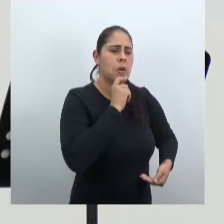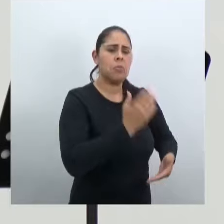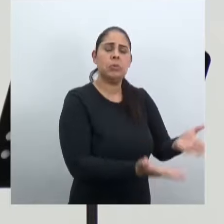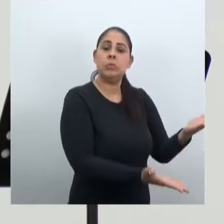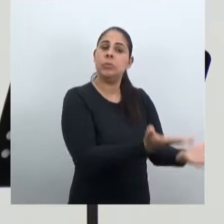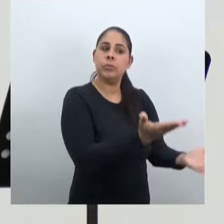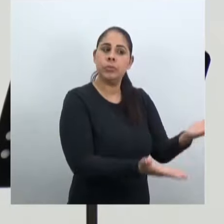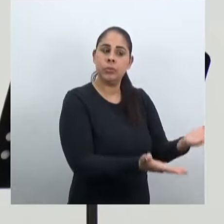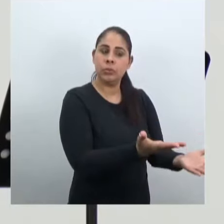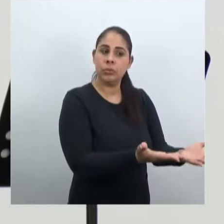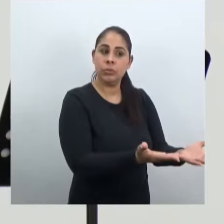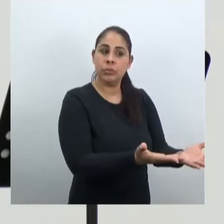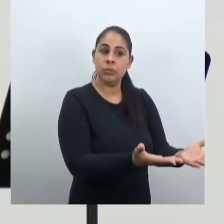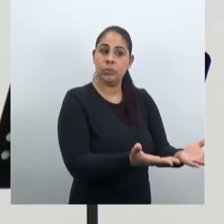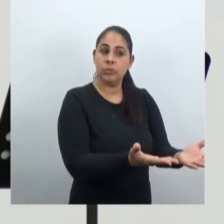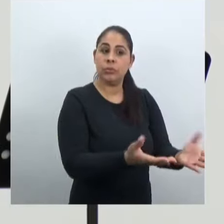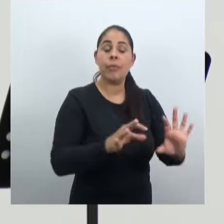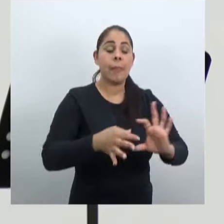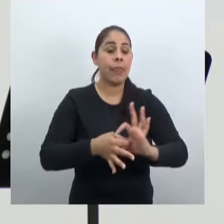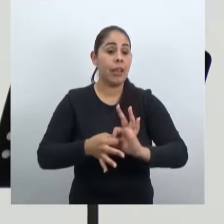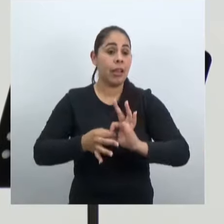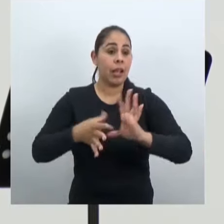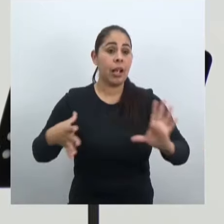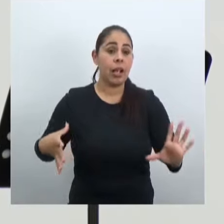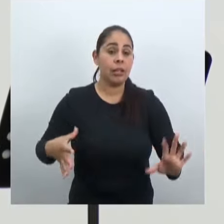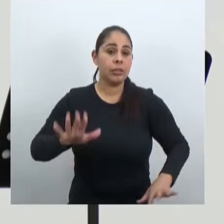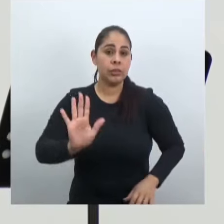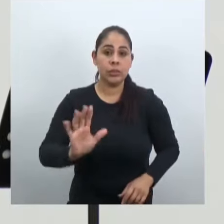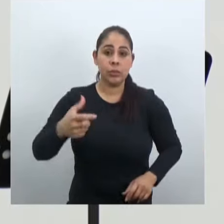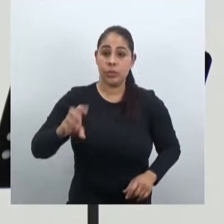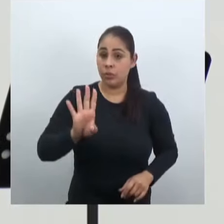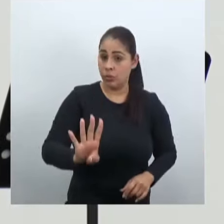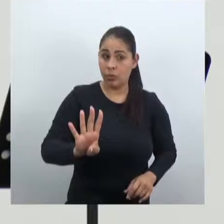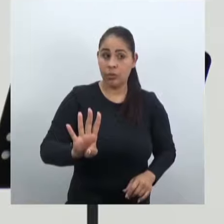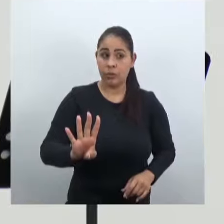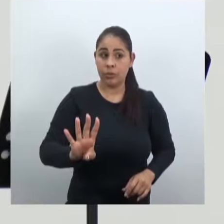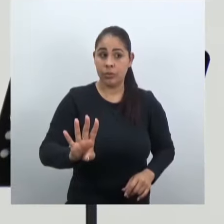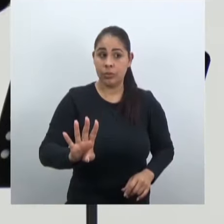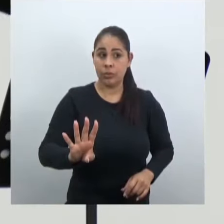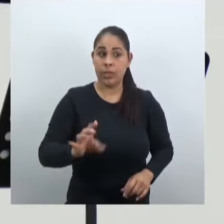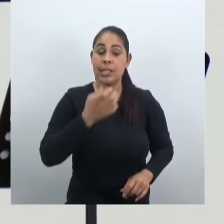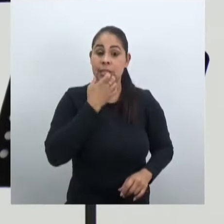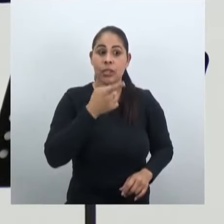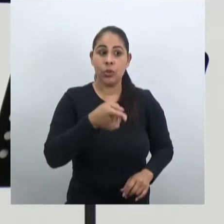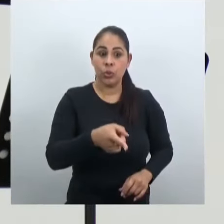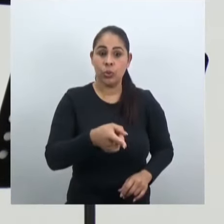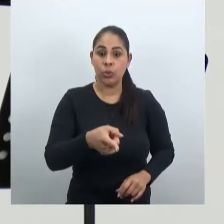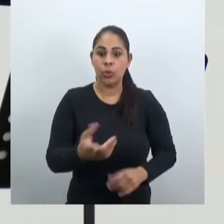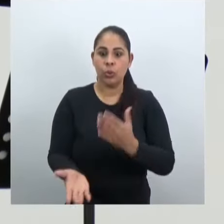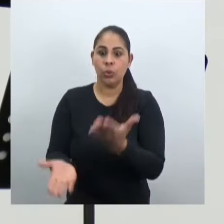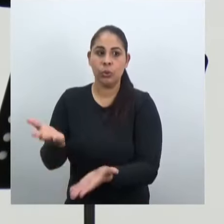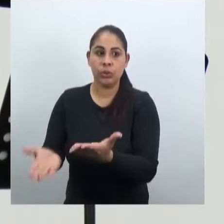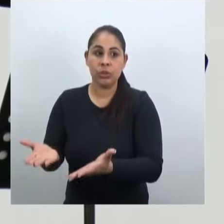versículo, Galatas 5, versículo 4. El que quiere ser justificado por la ley